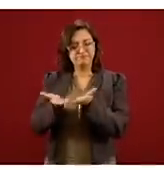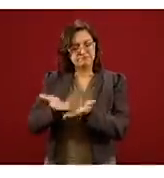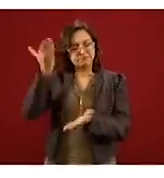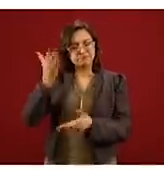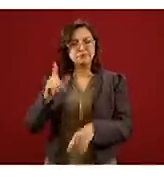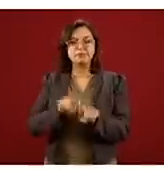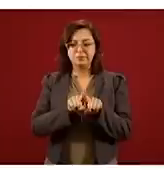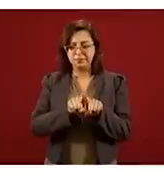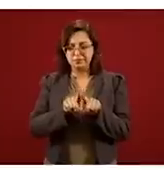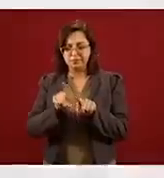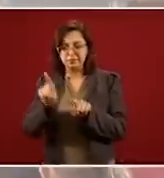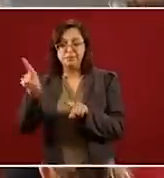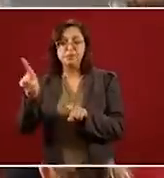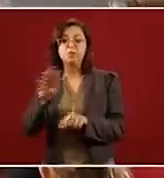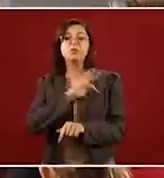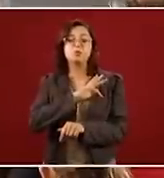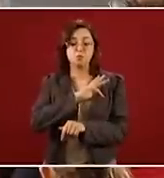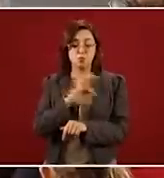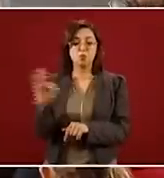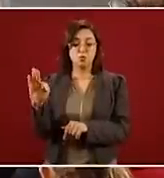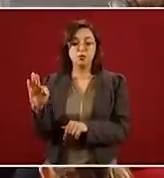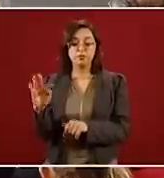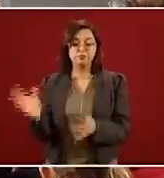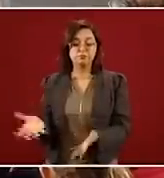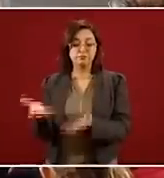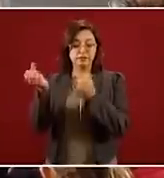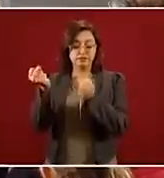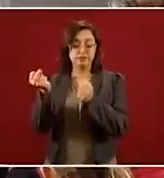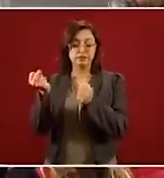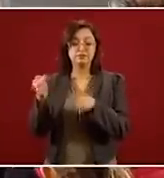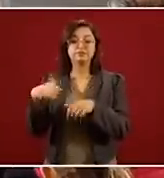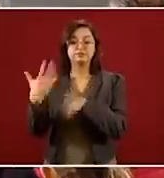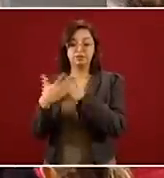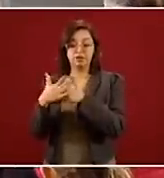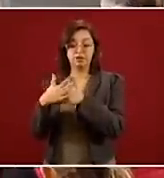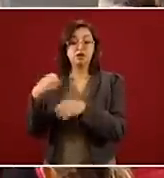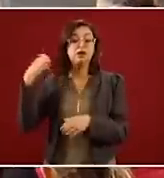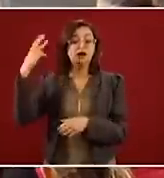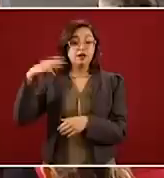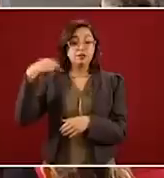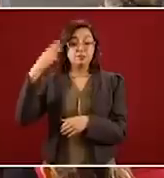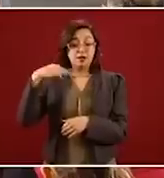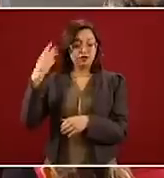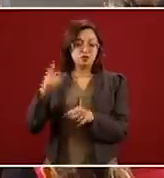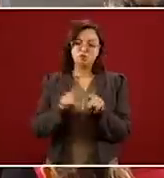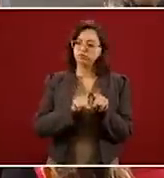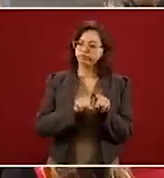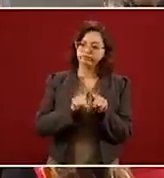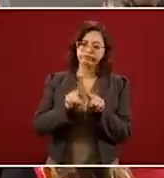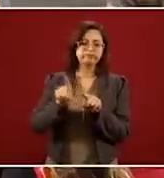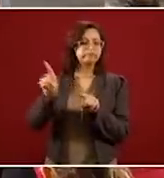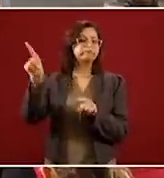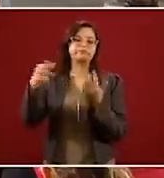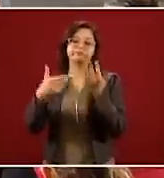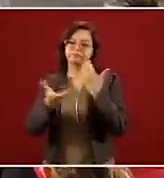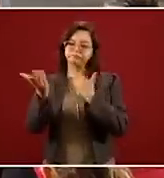aquí. Con la proyección que traemos a marzo, pues esto sería el incremento de la producción y